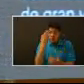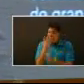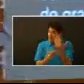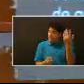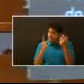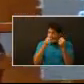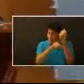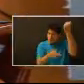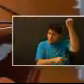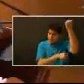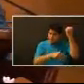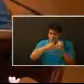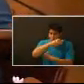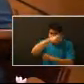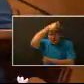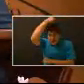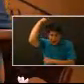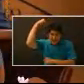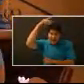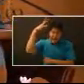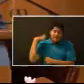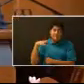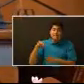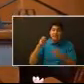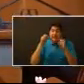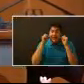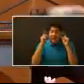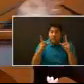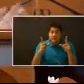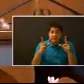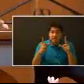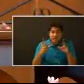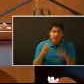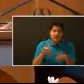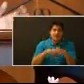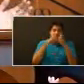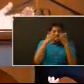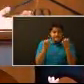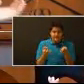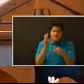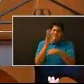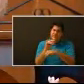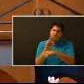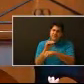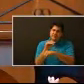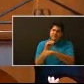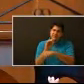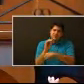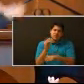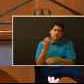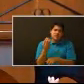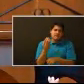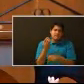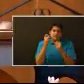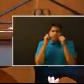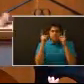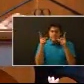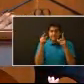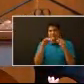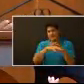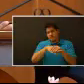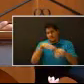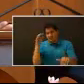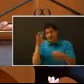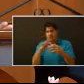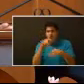mandó a un ángel para que lo despertara. Y entonces le permitió que pudiera, lo despertara y lo sacó de